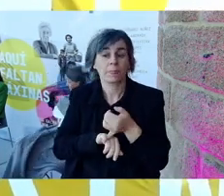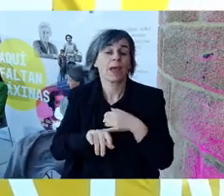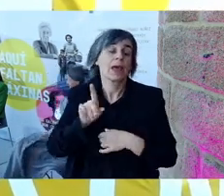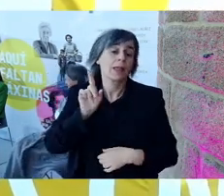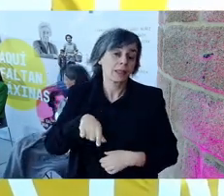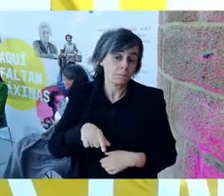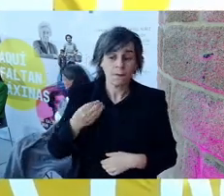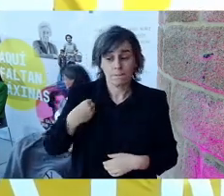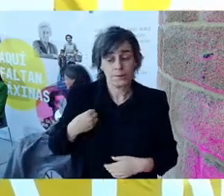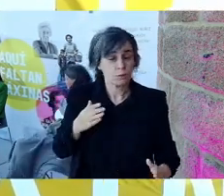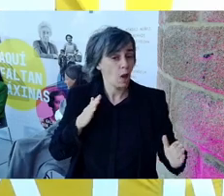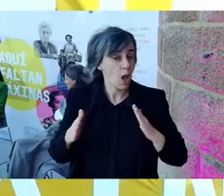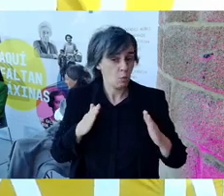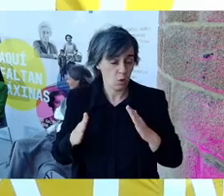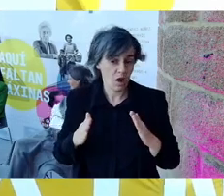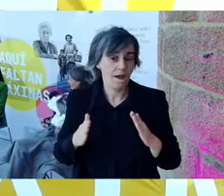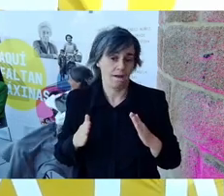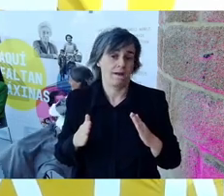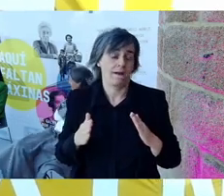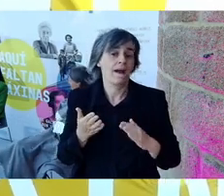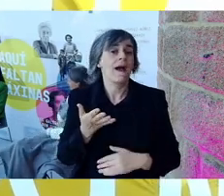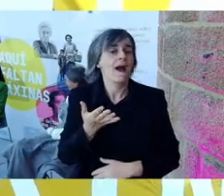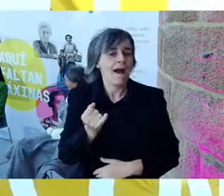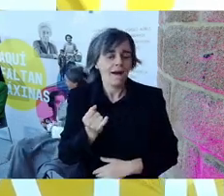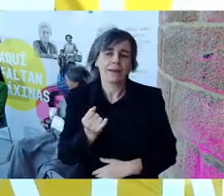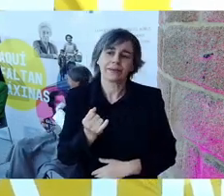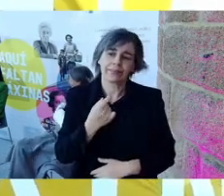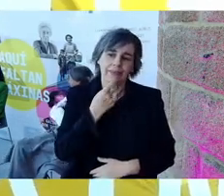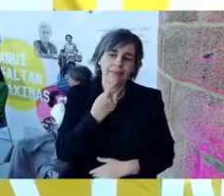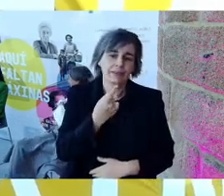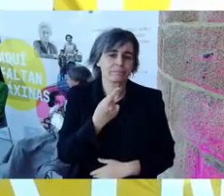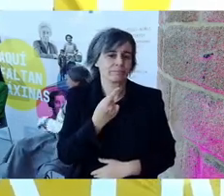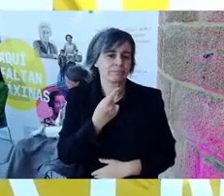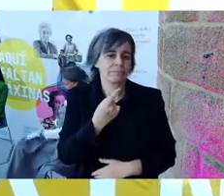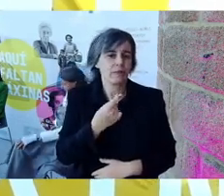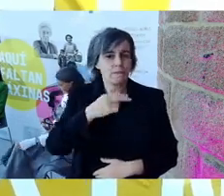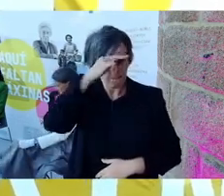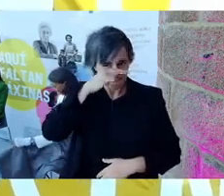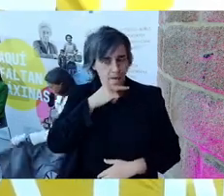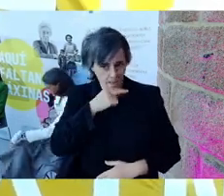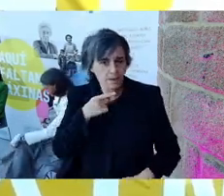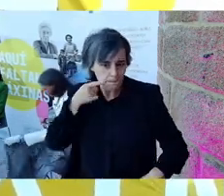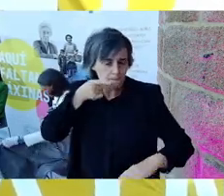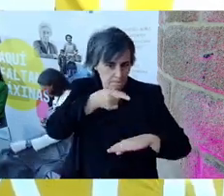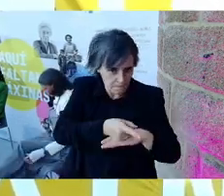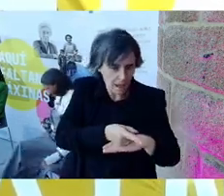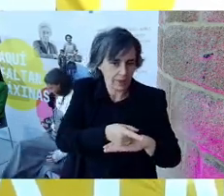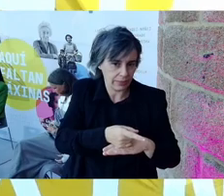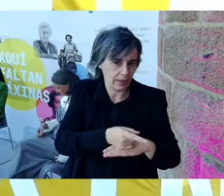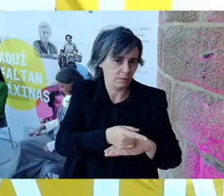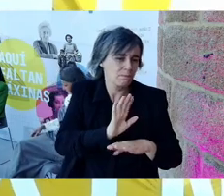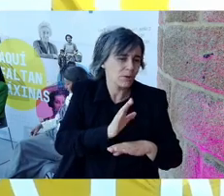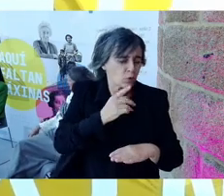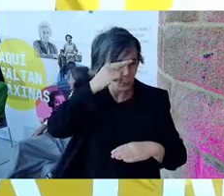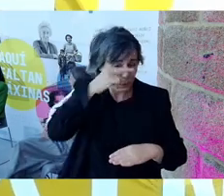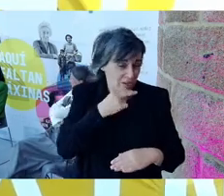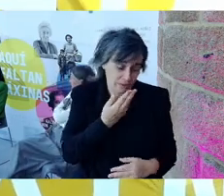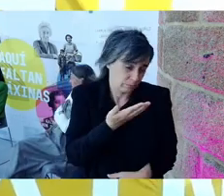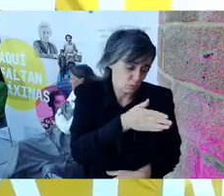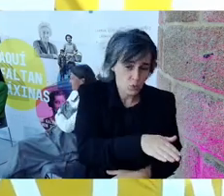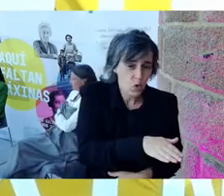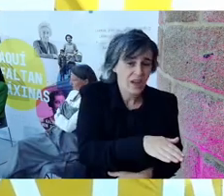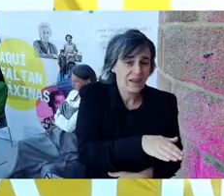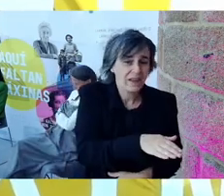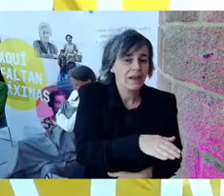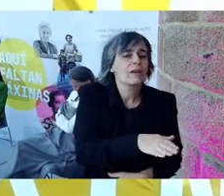otras coetáneas también a este momento se nos habla de una imposición ya no del padre, que en este momento estaría